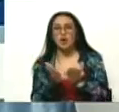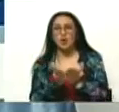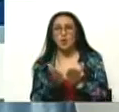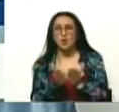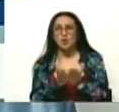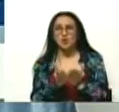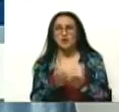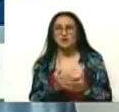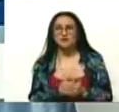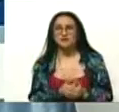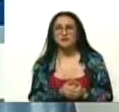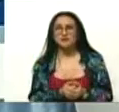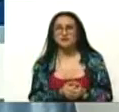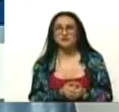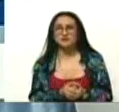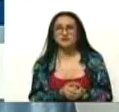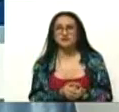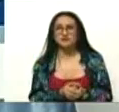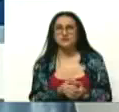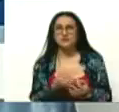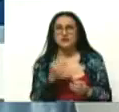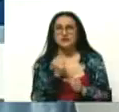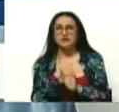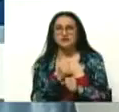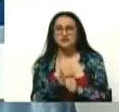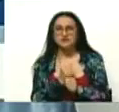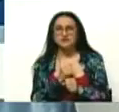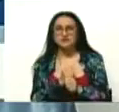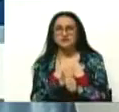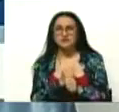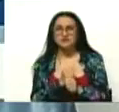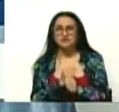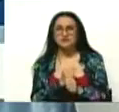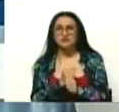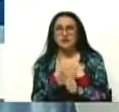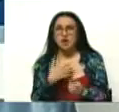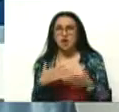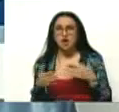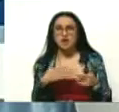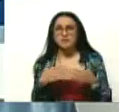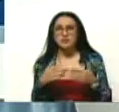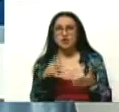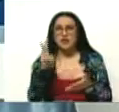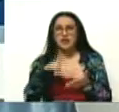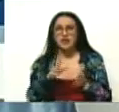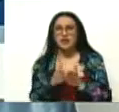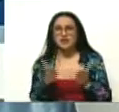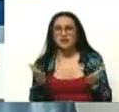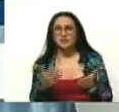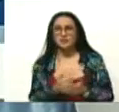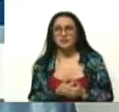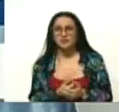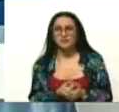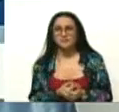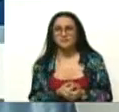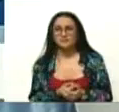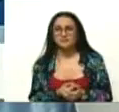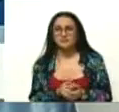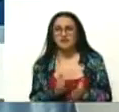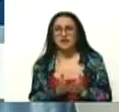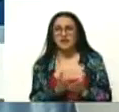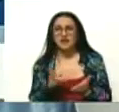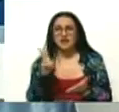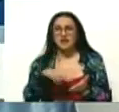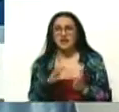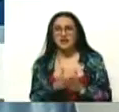no quieran ir a la universidad, que no quieran trabajar, que no les importe leer un libro. Leer un libro, bueno, ¿eso